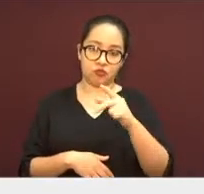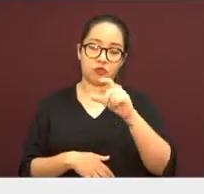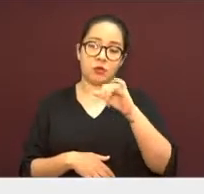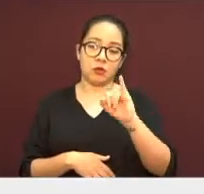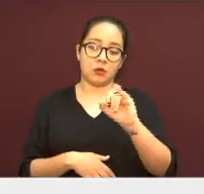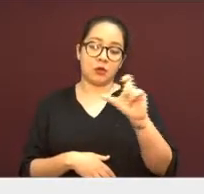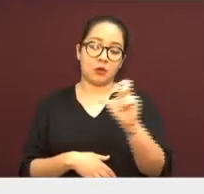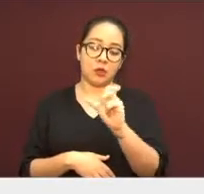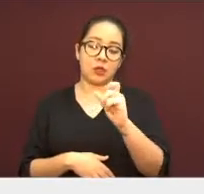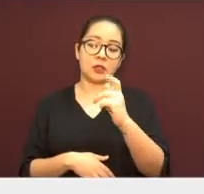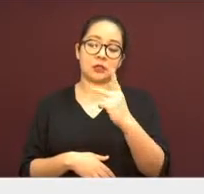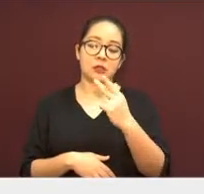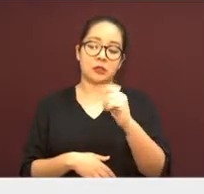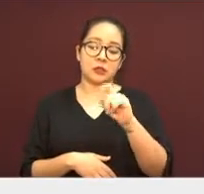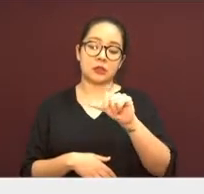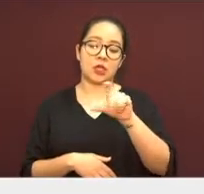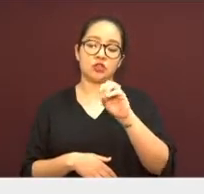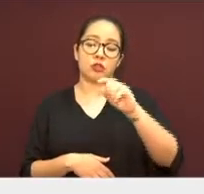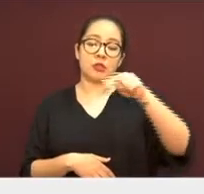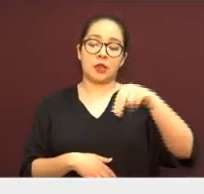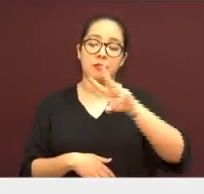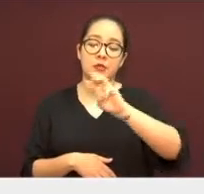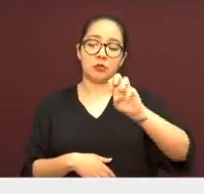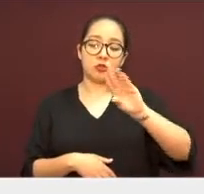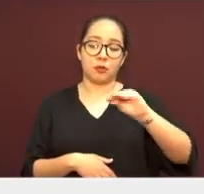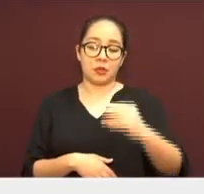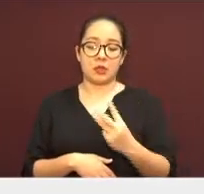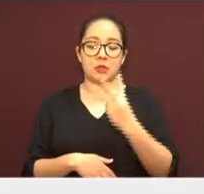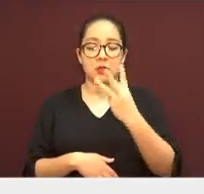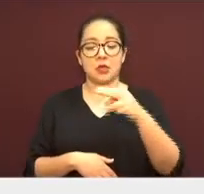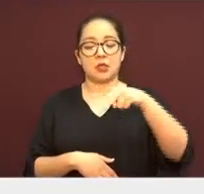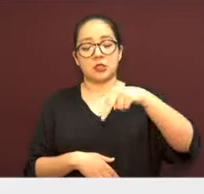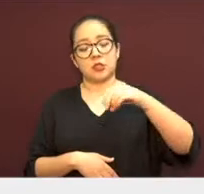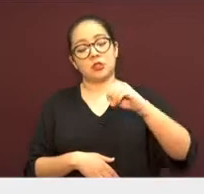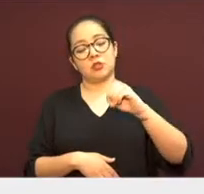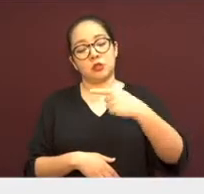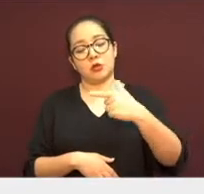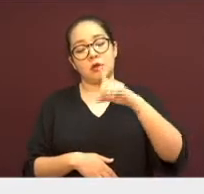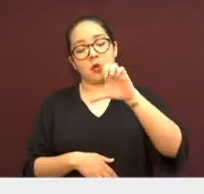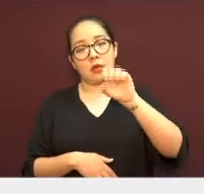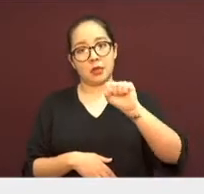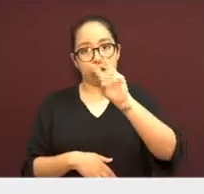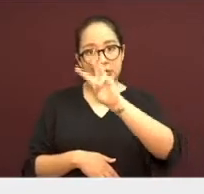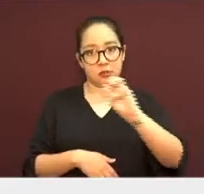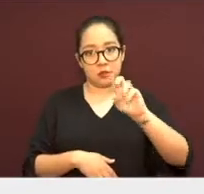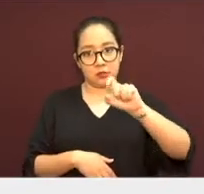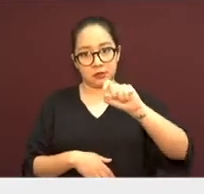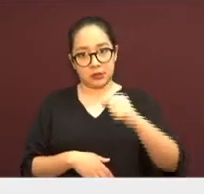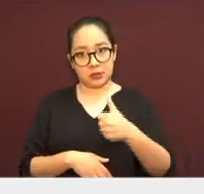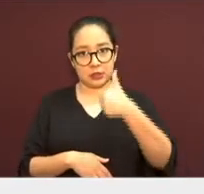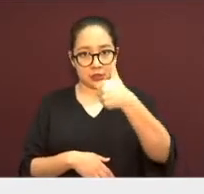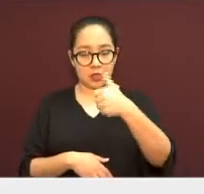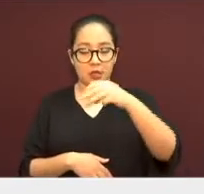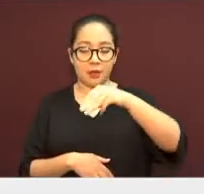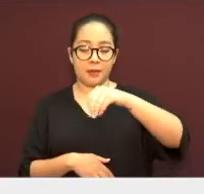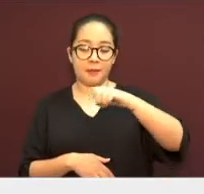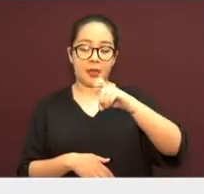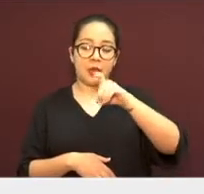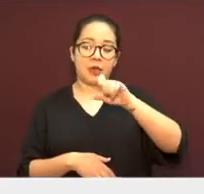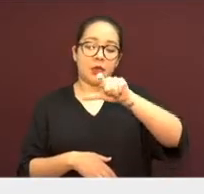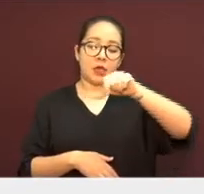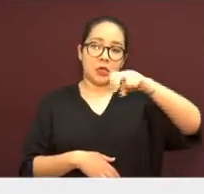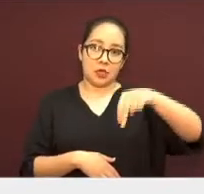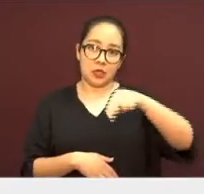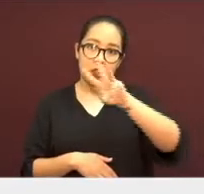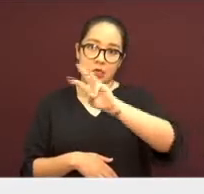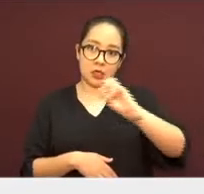zoquitlán 393 nogales 326 medellín 311